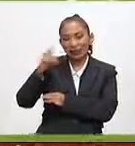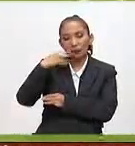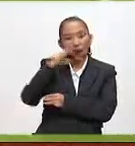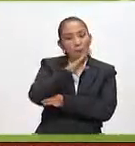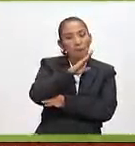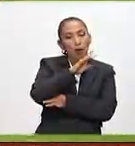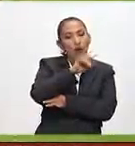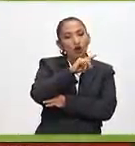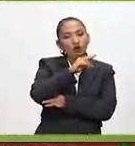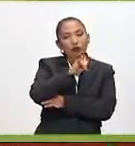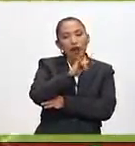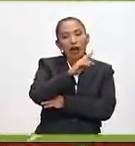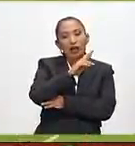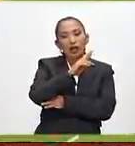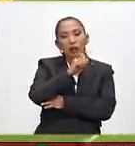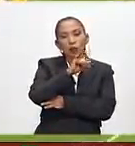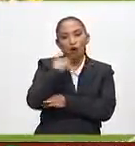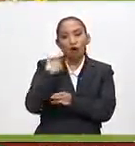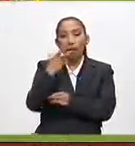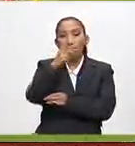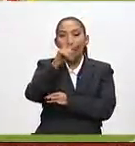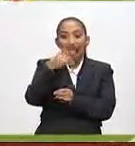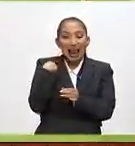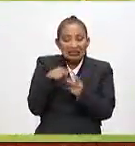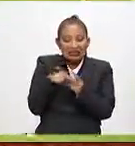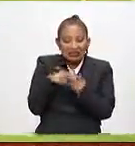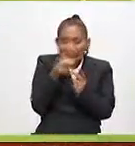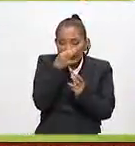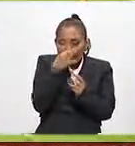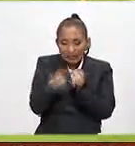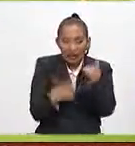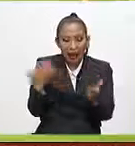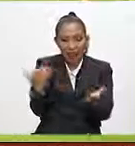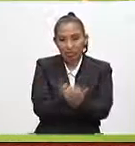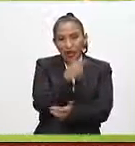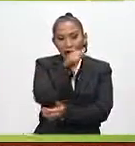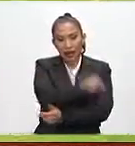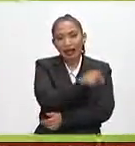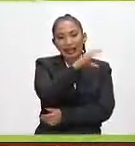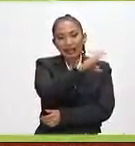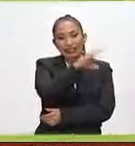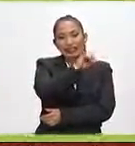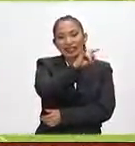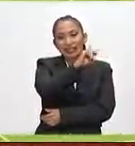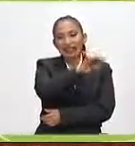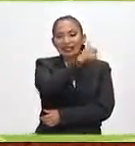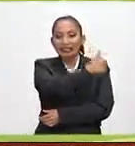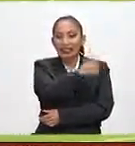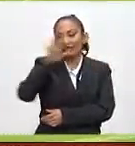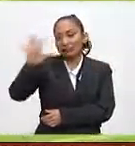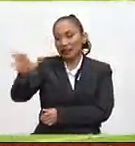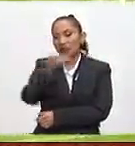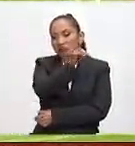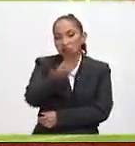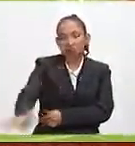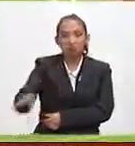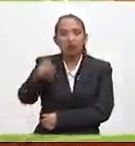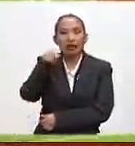Borussia Dortmund. El encuentro se fue hasta los penales y terminó ganando justamente el equipo del City por 6-5. Esto después de que